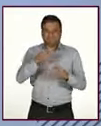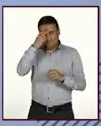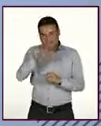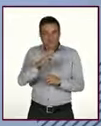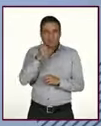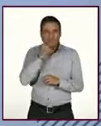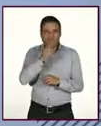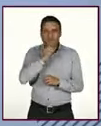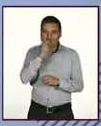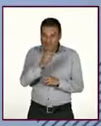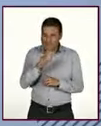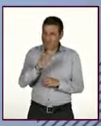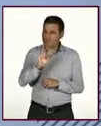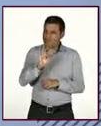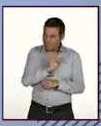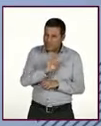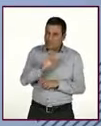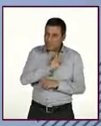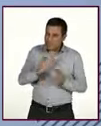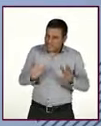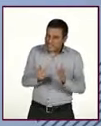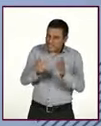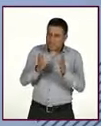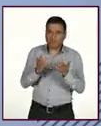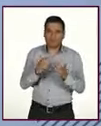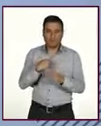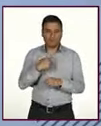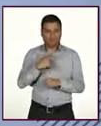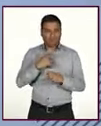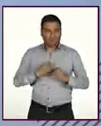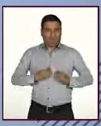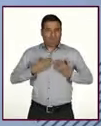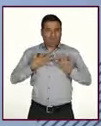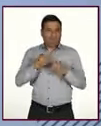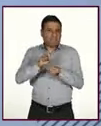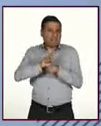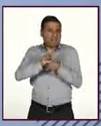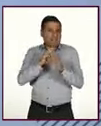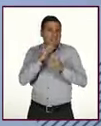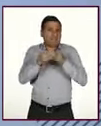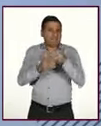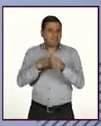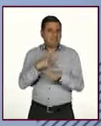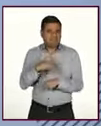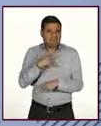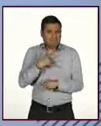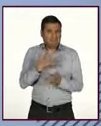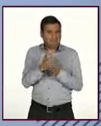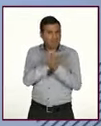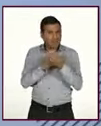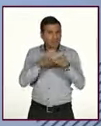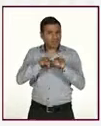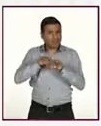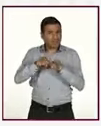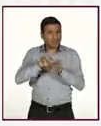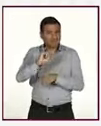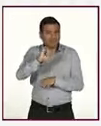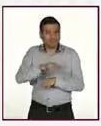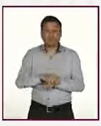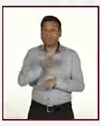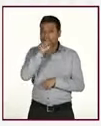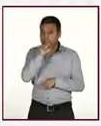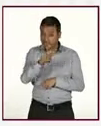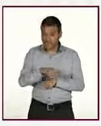mexicano, que para poder salir el día a día, ¿no? También otra parte importante dentro de la comunidad